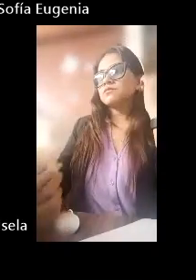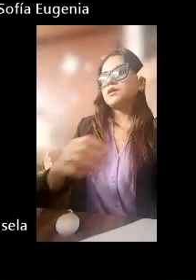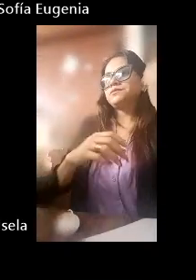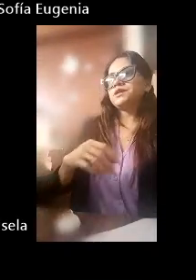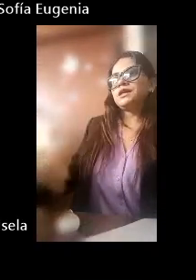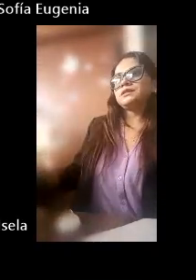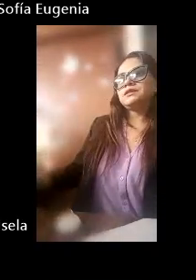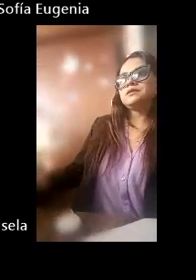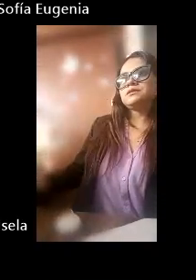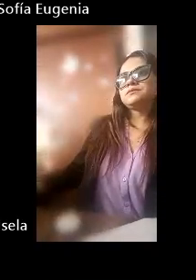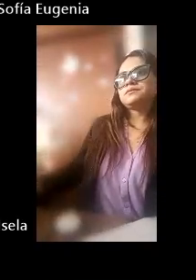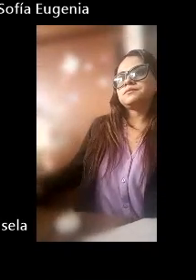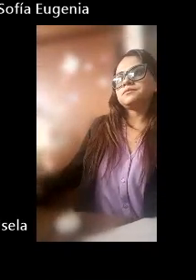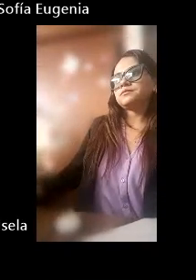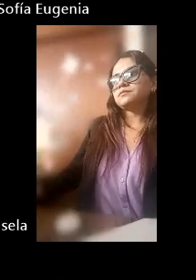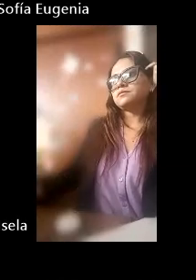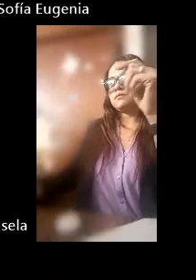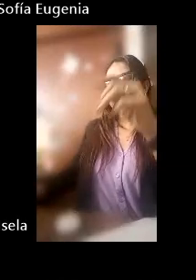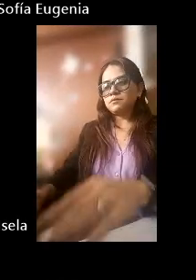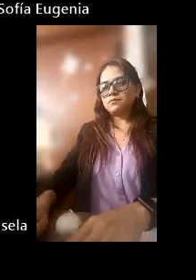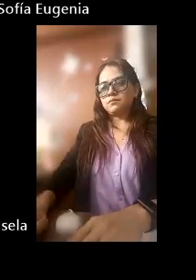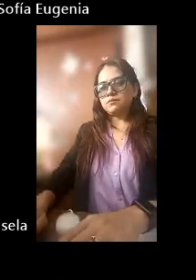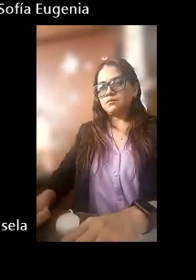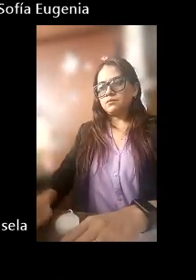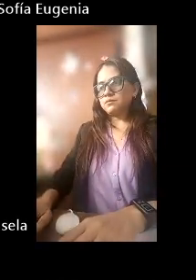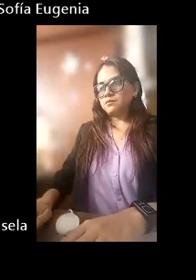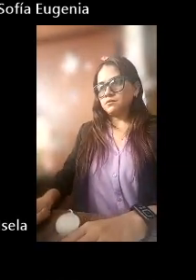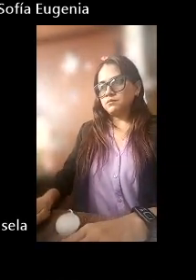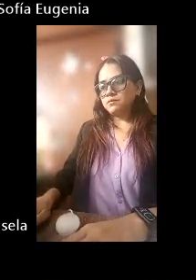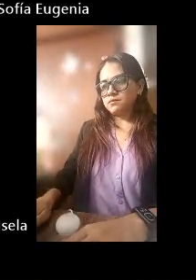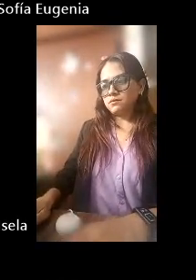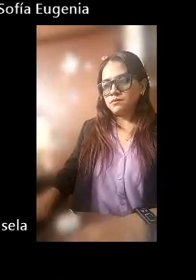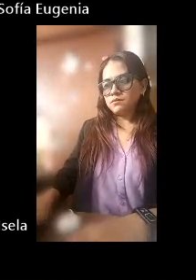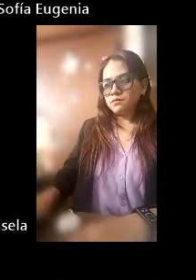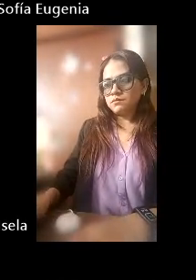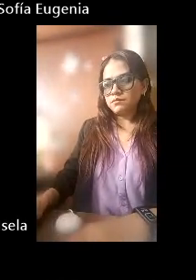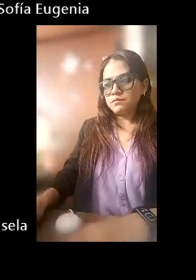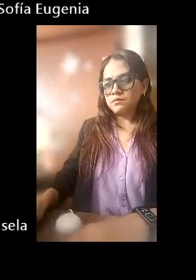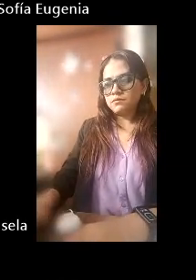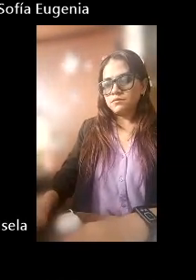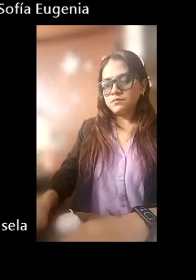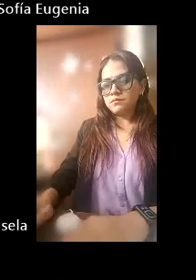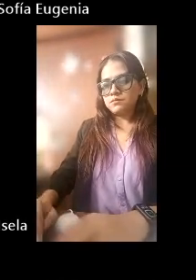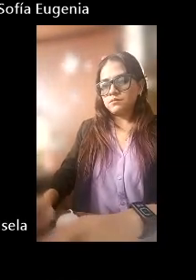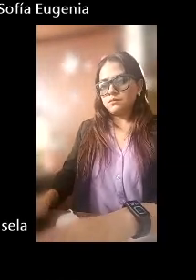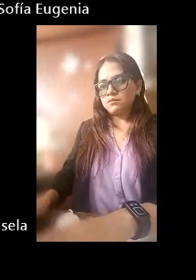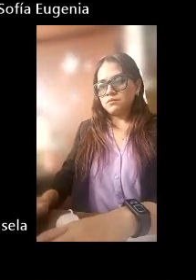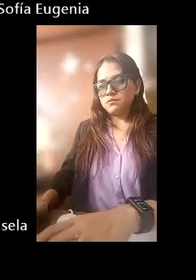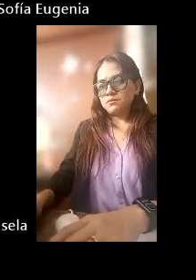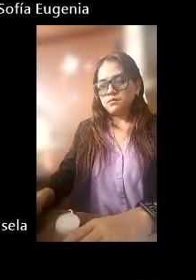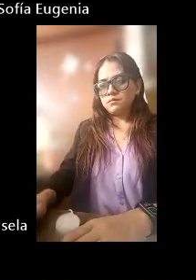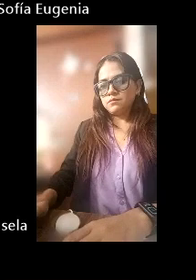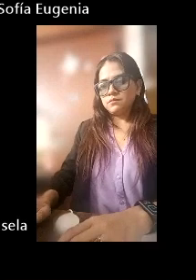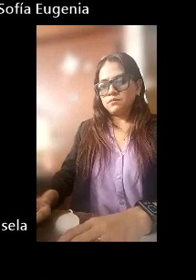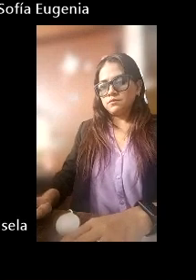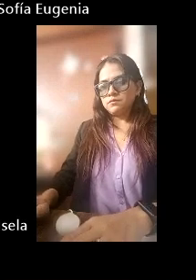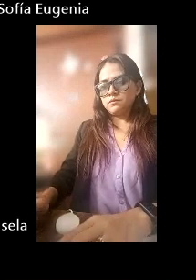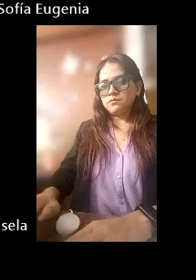10 años. Me acuerdo que ella, fíjense, llegó al grupo súper enojada,